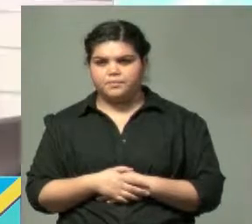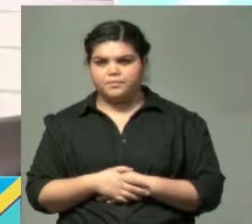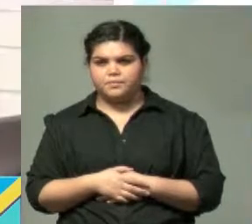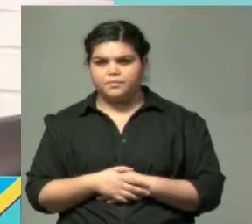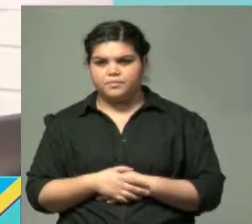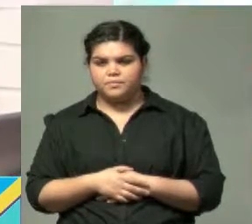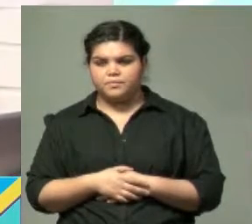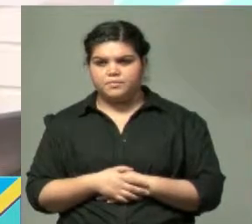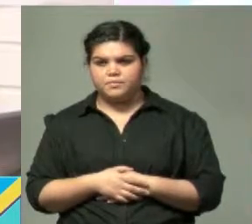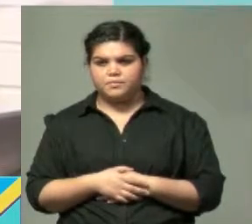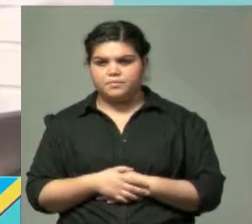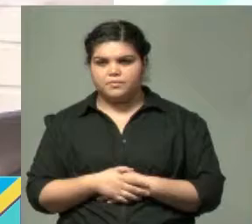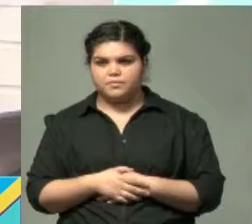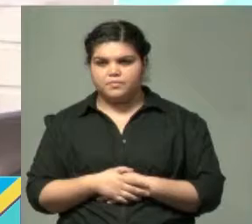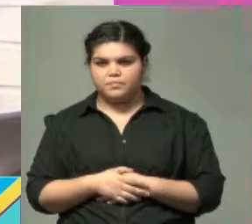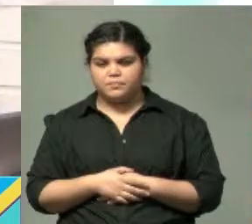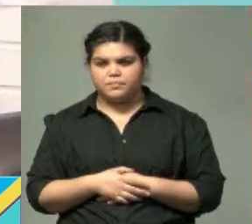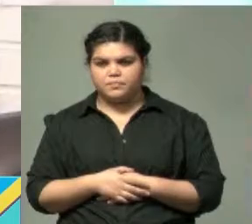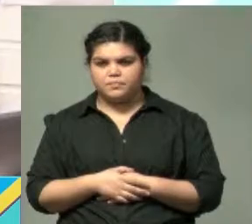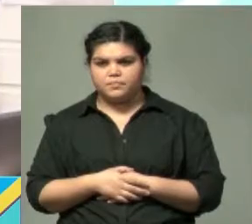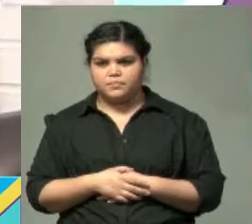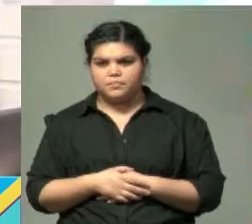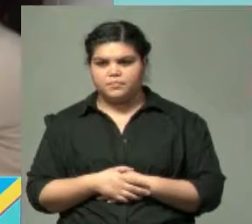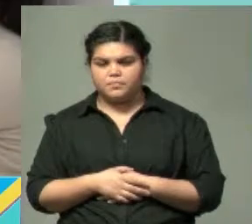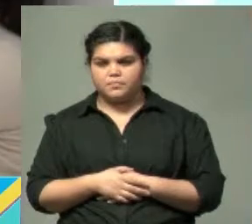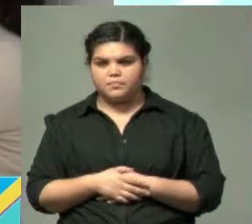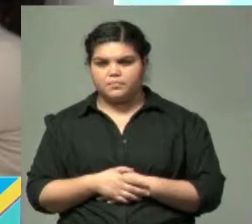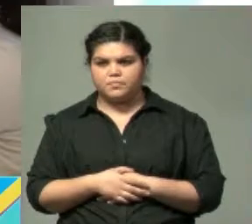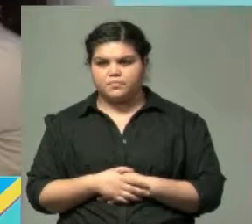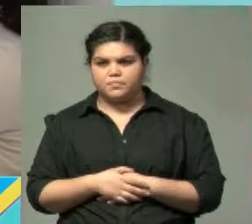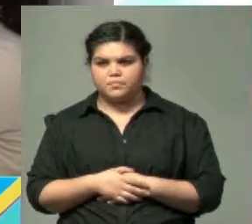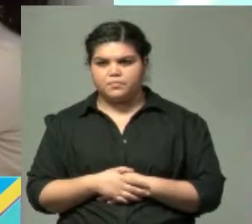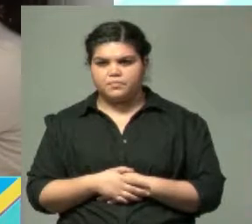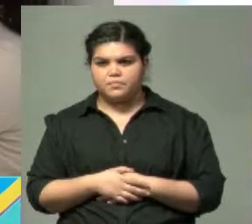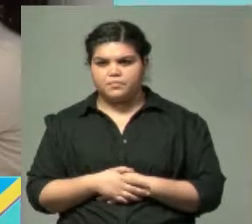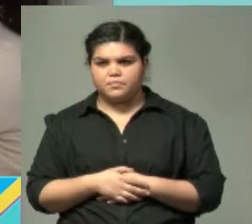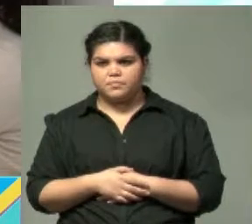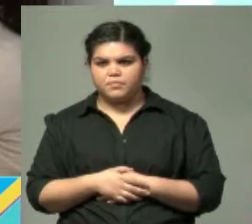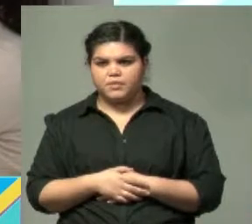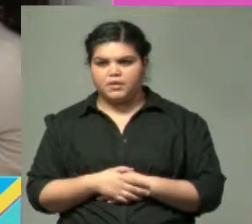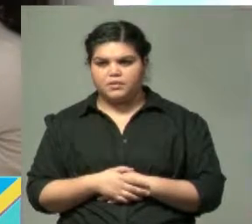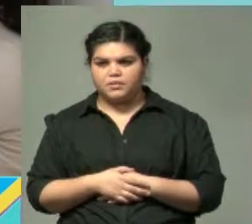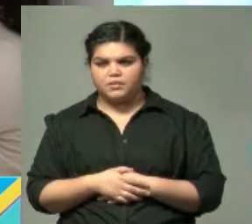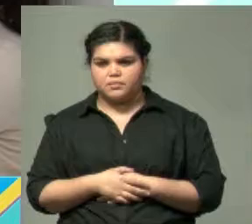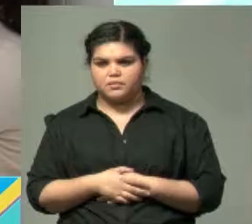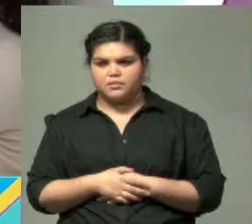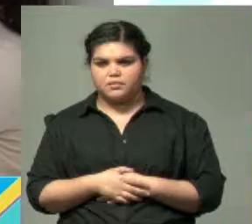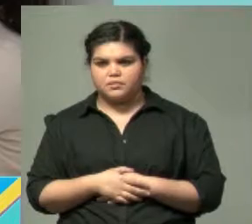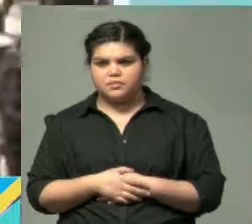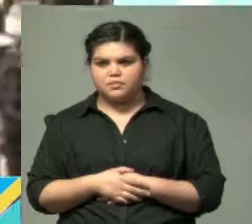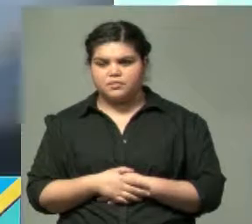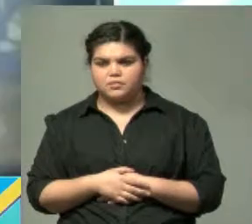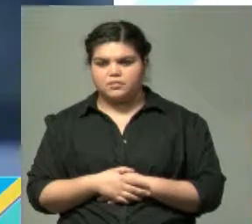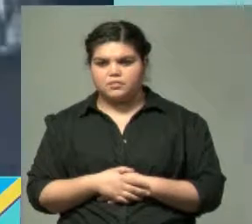es no demandante, hay gente que trabaja menos de 35 horas y no quiere trabajar más. No quiere trabajar más que ese tiempo, le es suficiente ese tiempo, sea